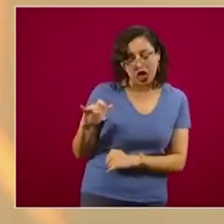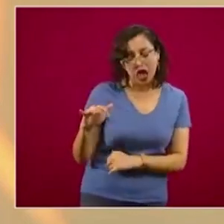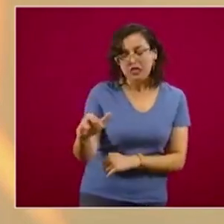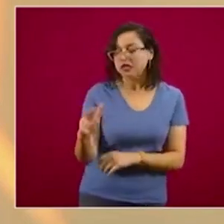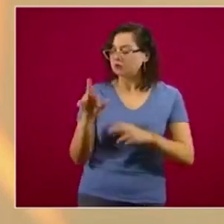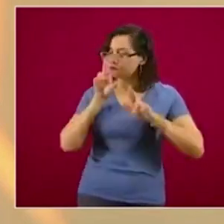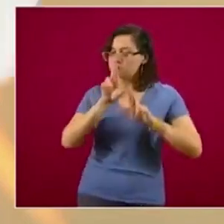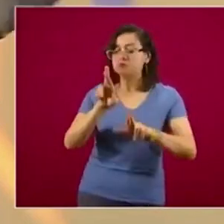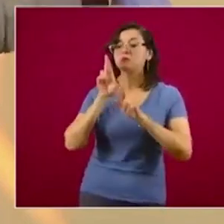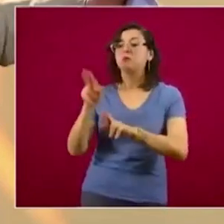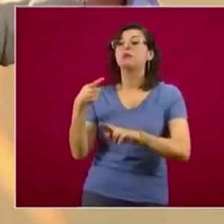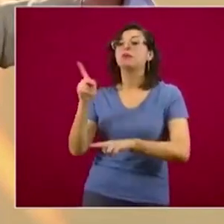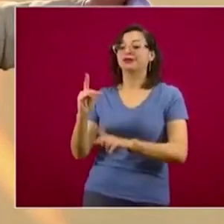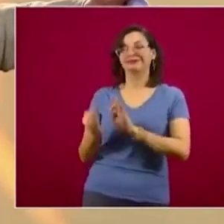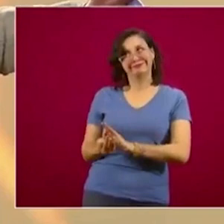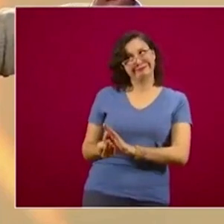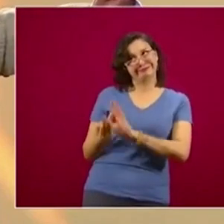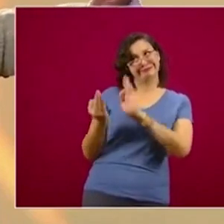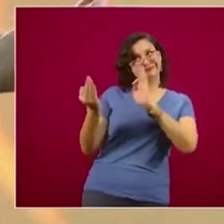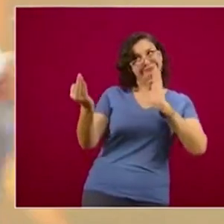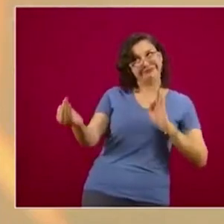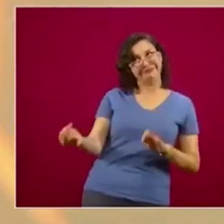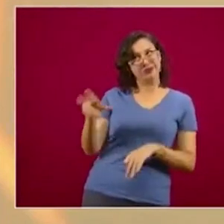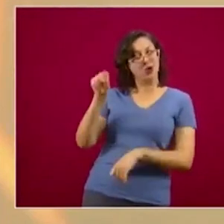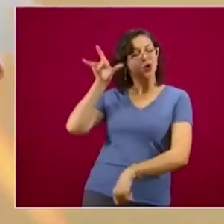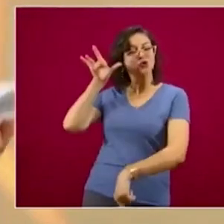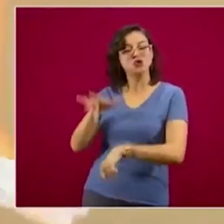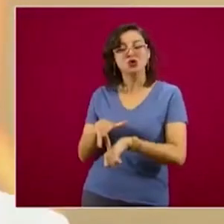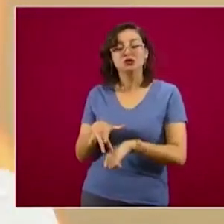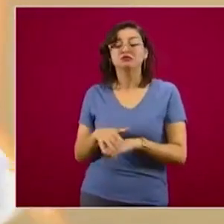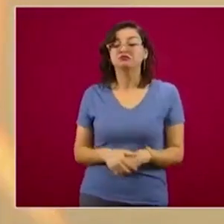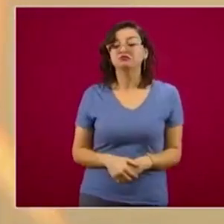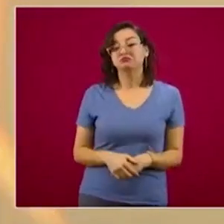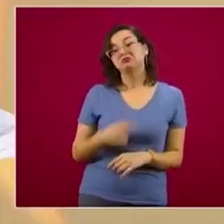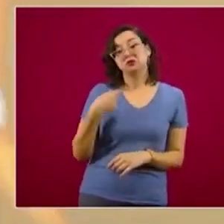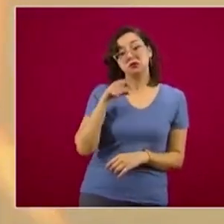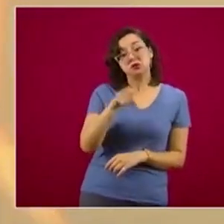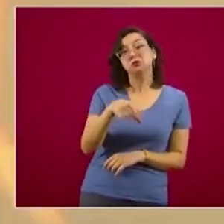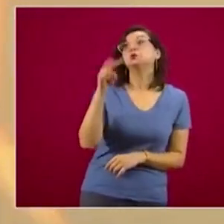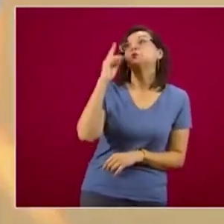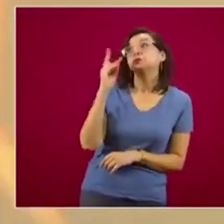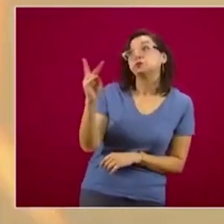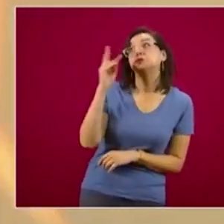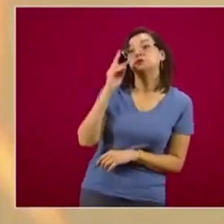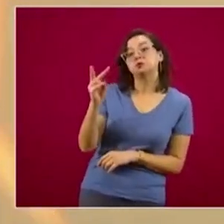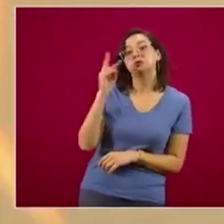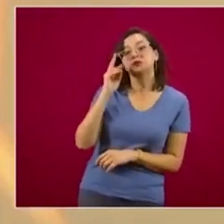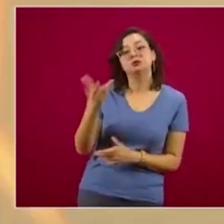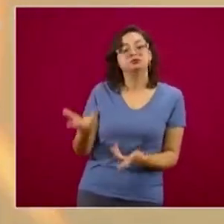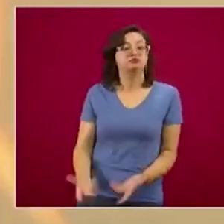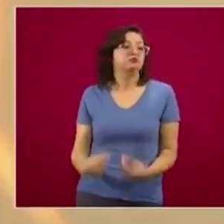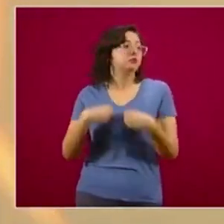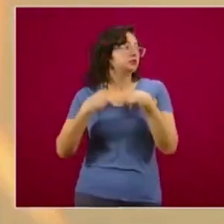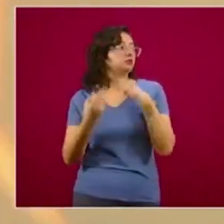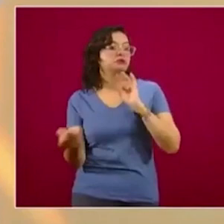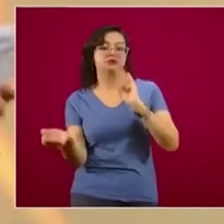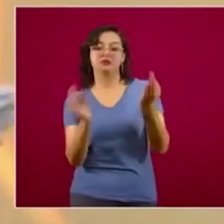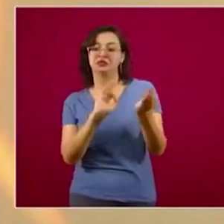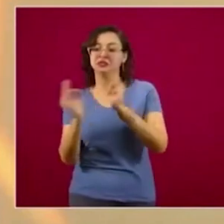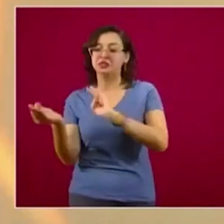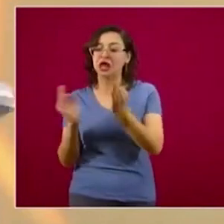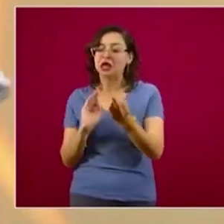que sí, mantenerse a una sana distancia de ellos. Ahí te los vas a seguir encontrando, porque en donde uno vive cerca